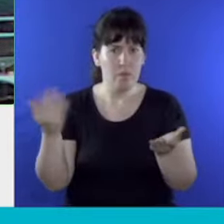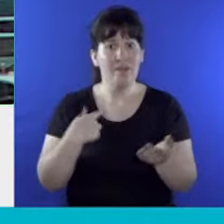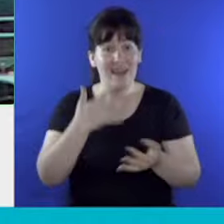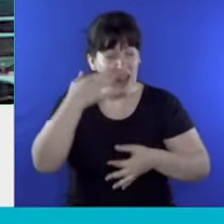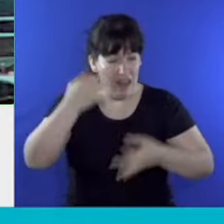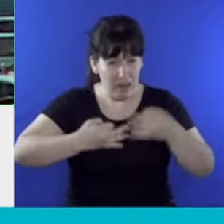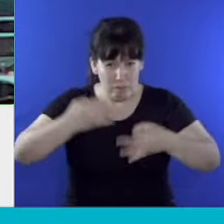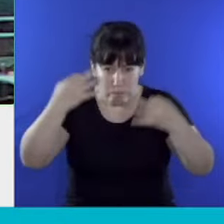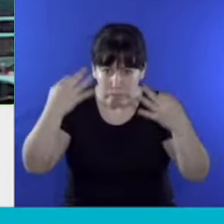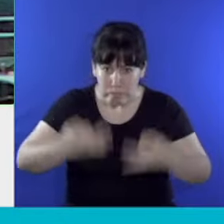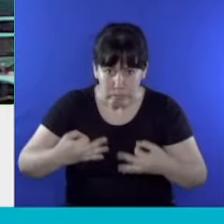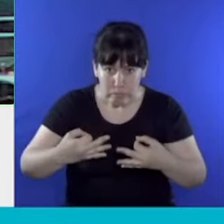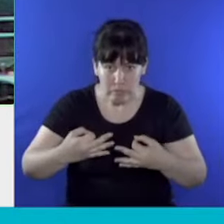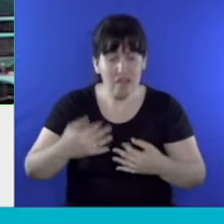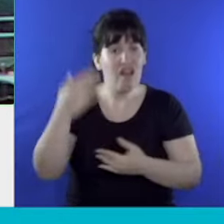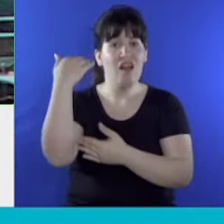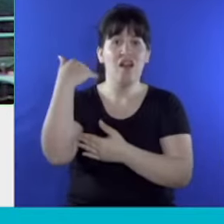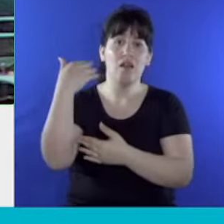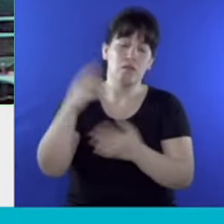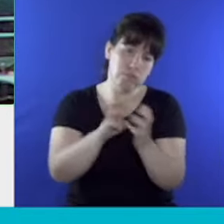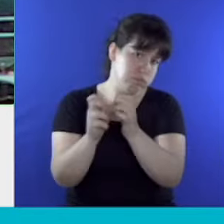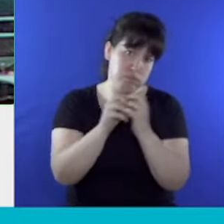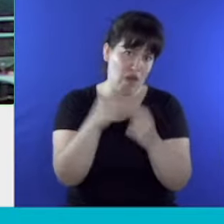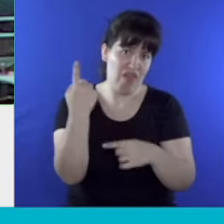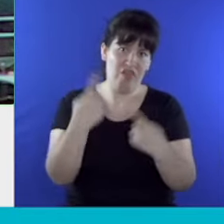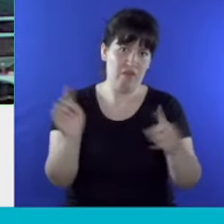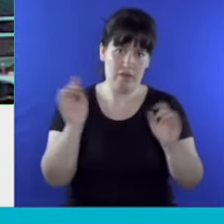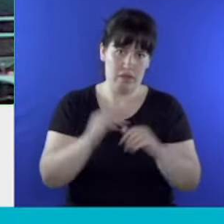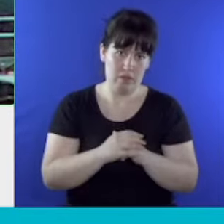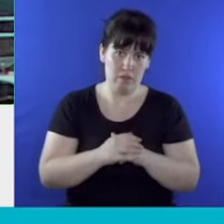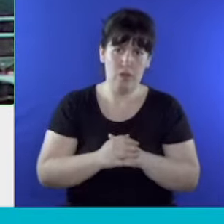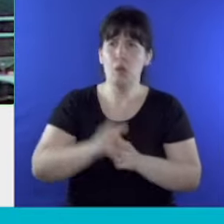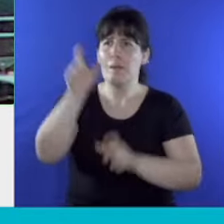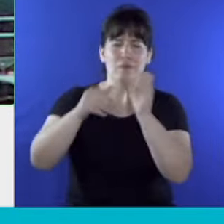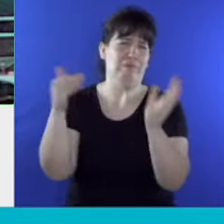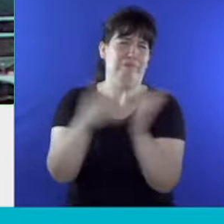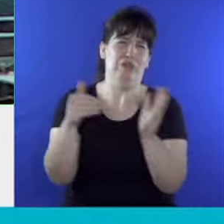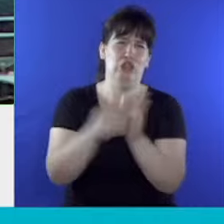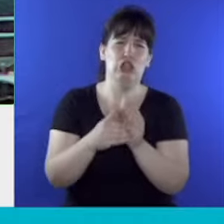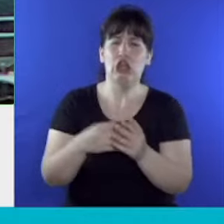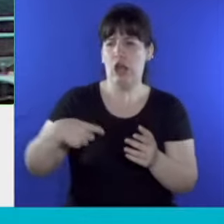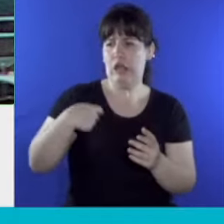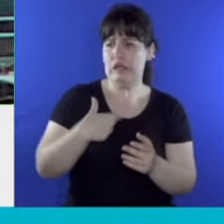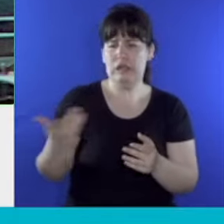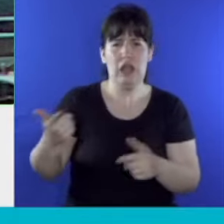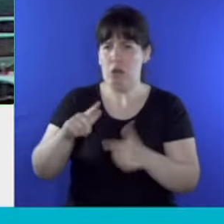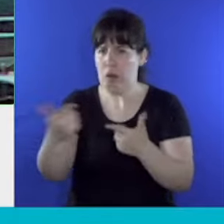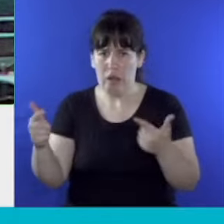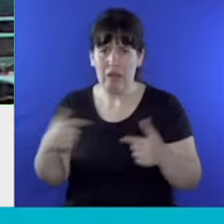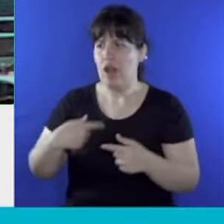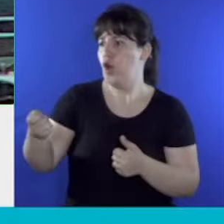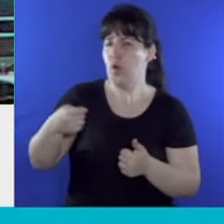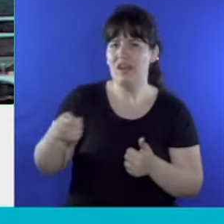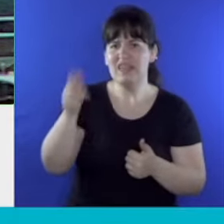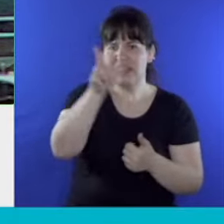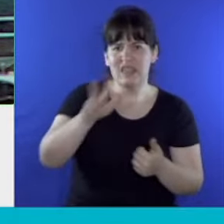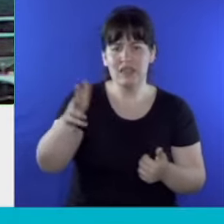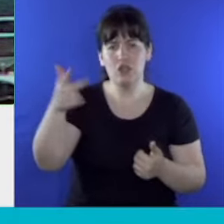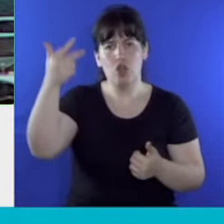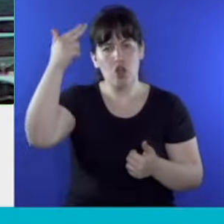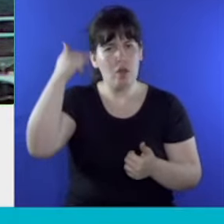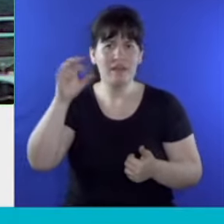volvamos a abrir un debate distinto. Millones de personas sin cobertura social, jubilados que ganan 390.000 pesos